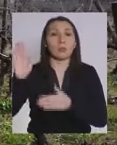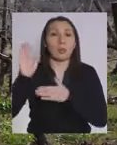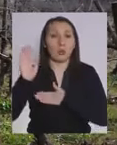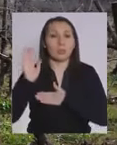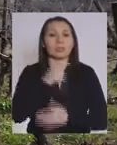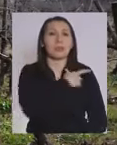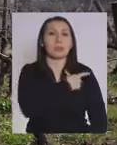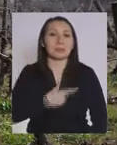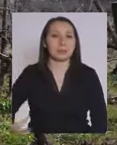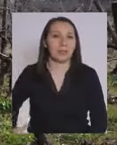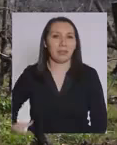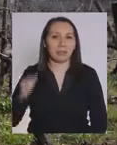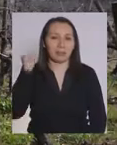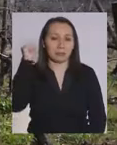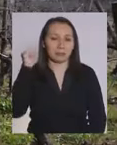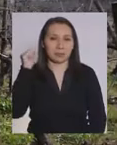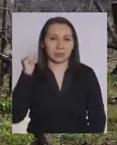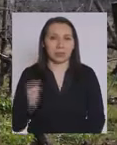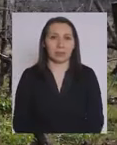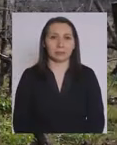nuestro presidente sebastián piñera